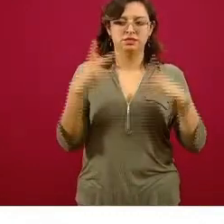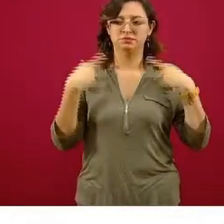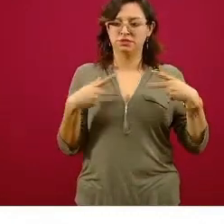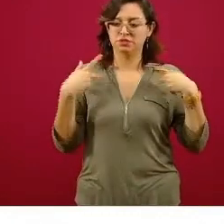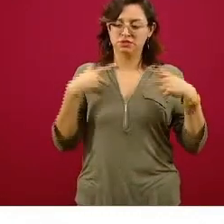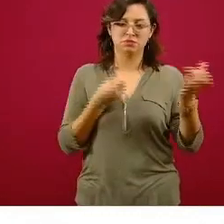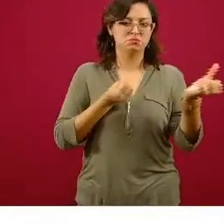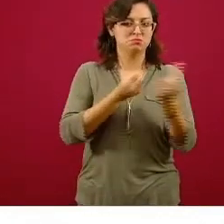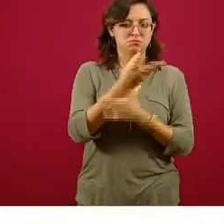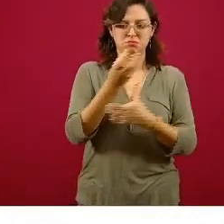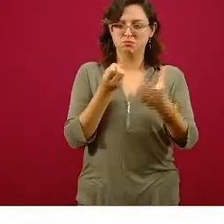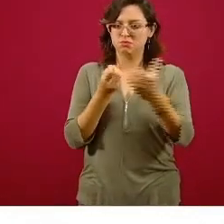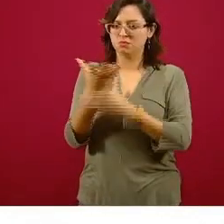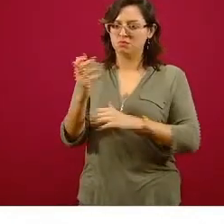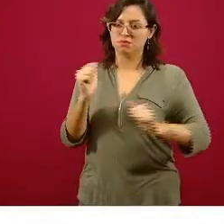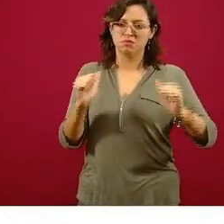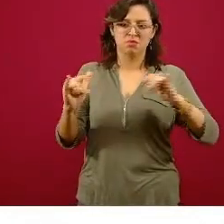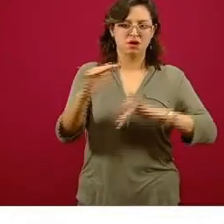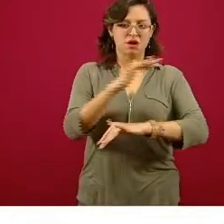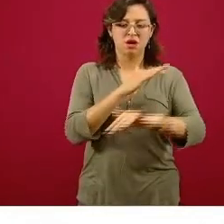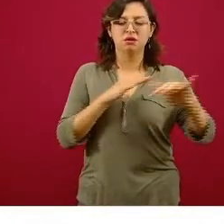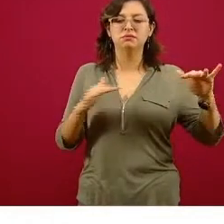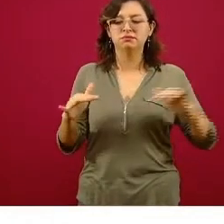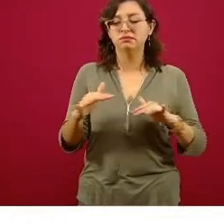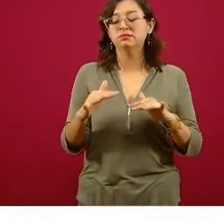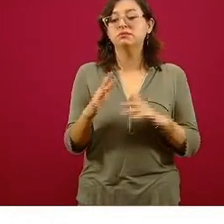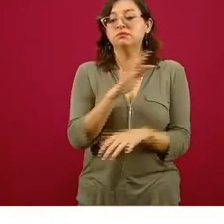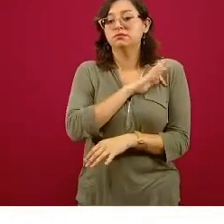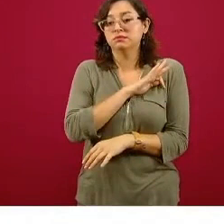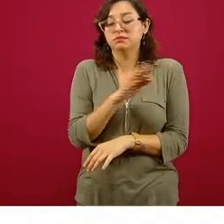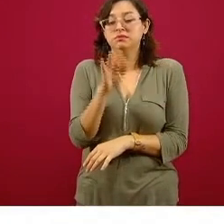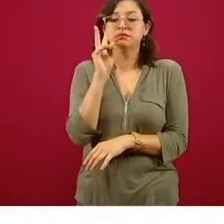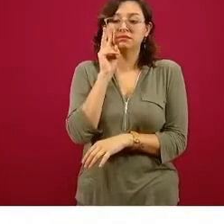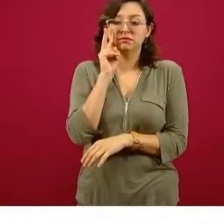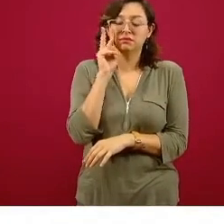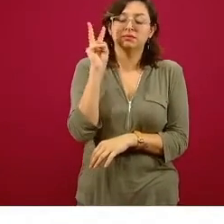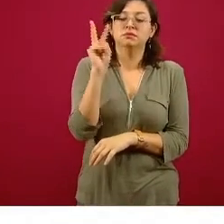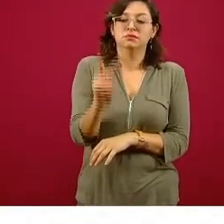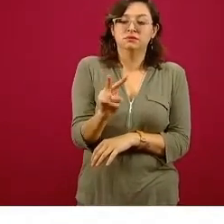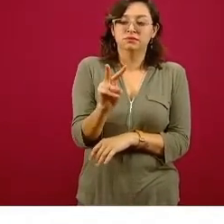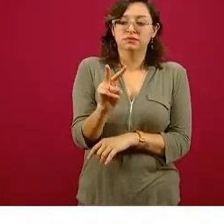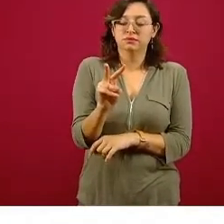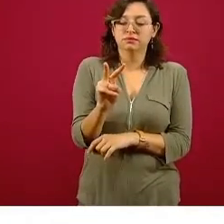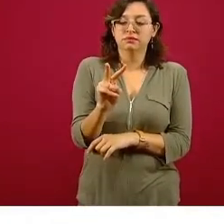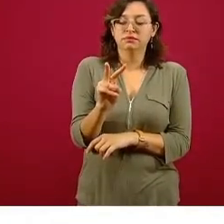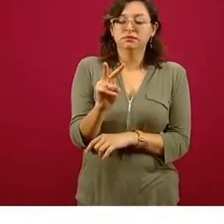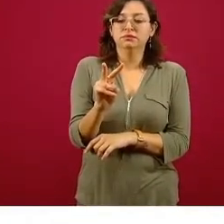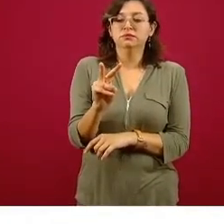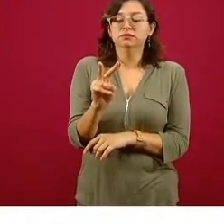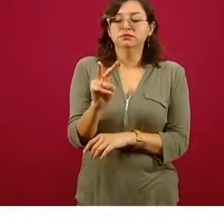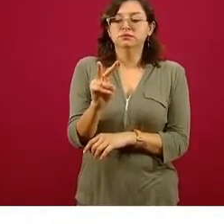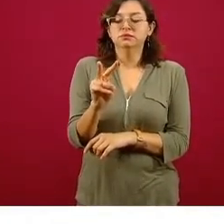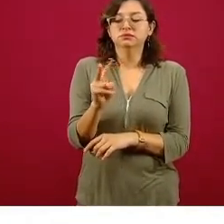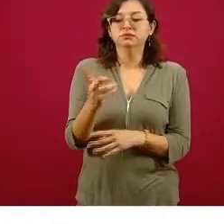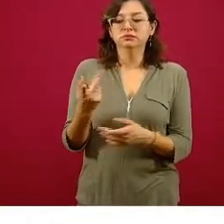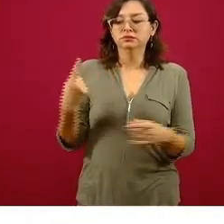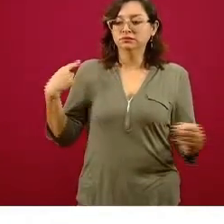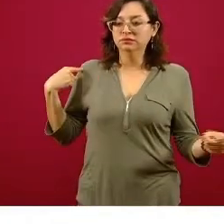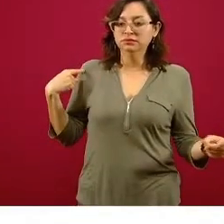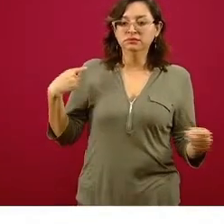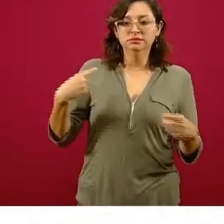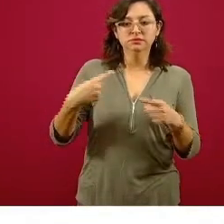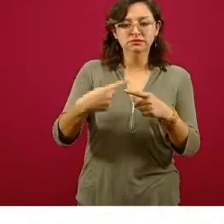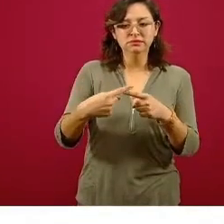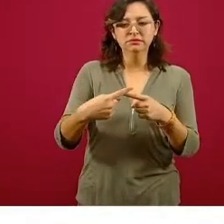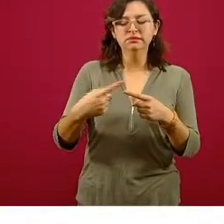de forma importante. Podemos ver cómo sí hubo bastantes días o semanas en las que